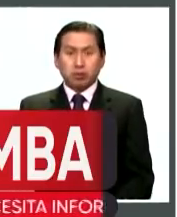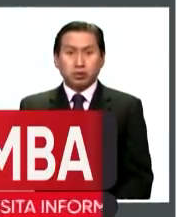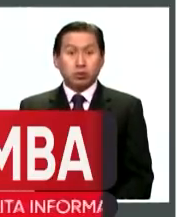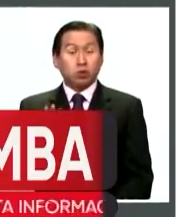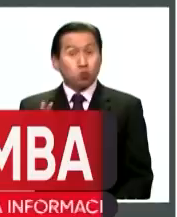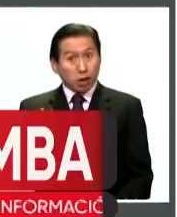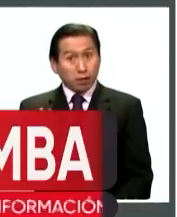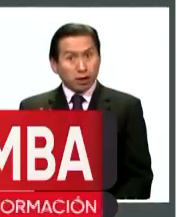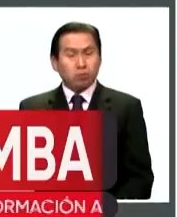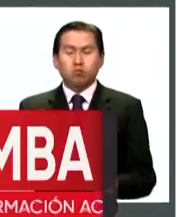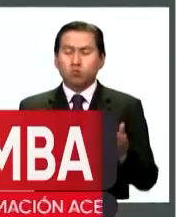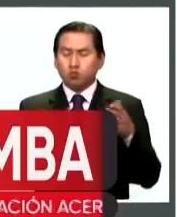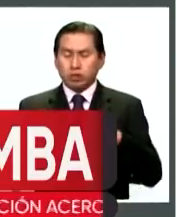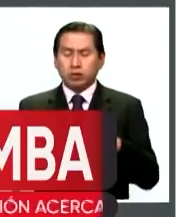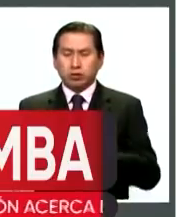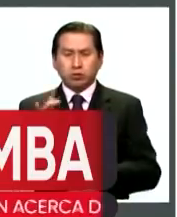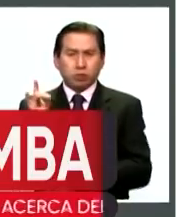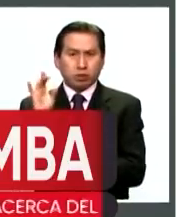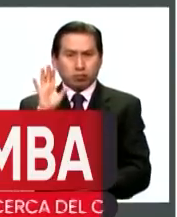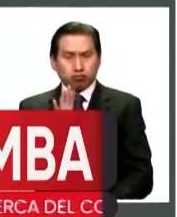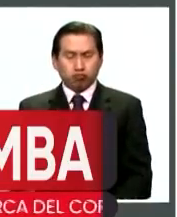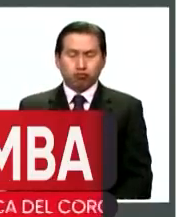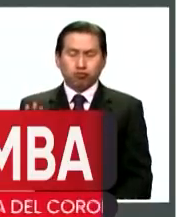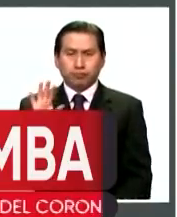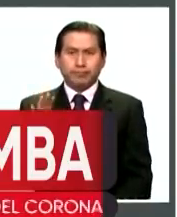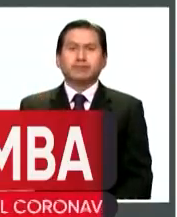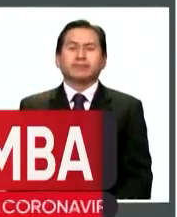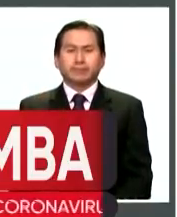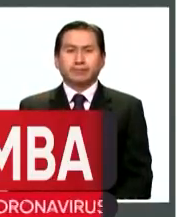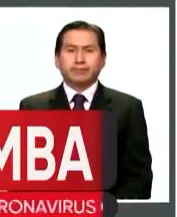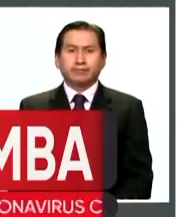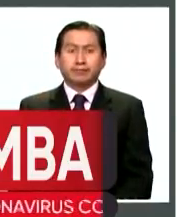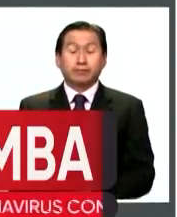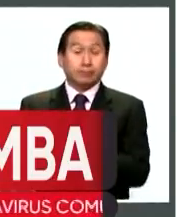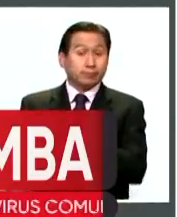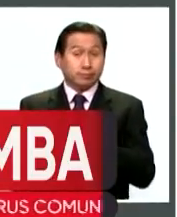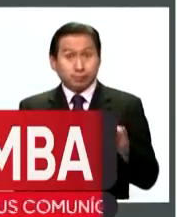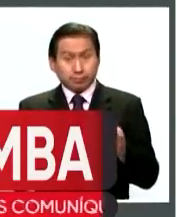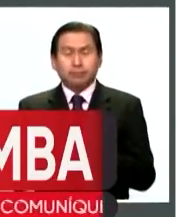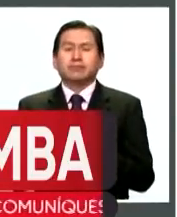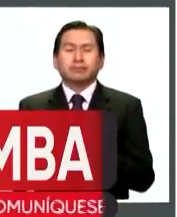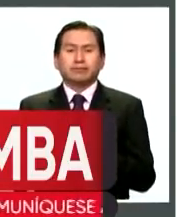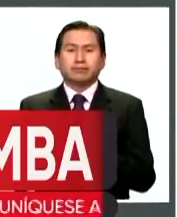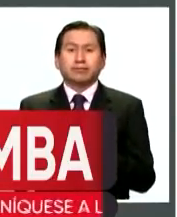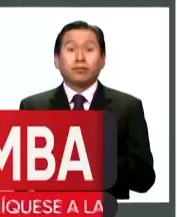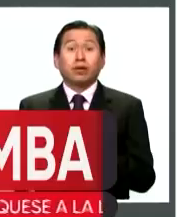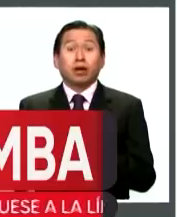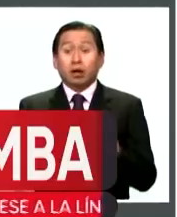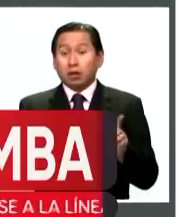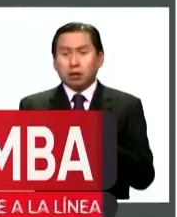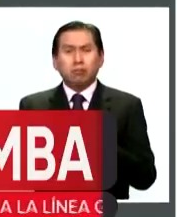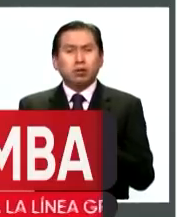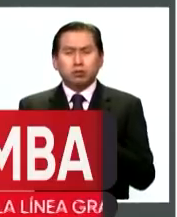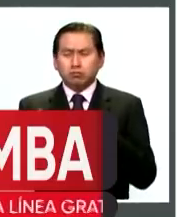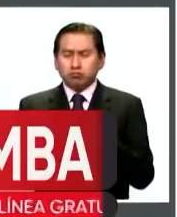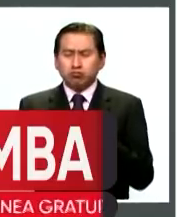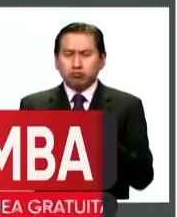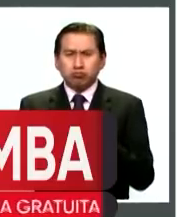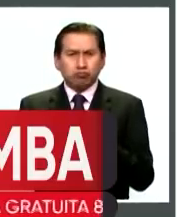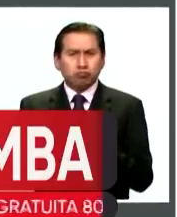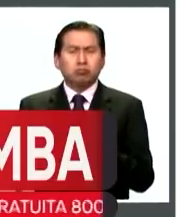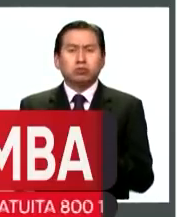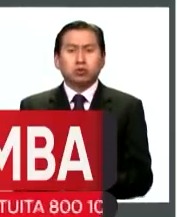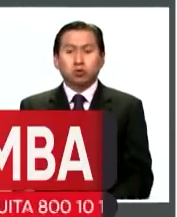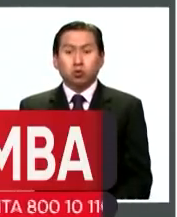559 decesos a nivel nacional. Por otra parte, contabilizamos en total